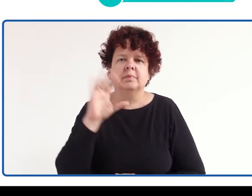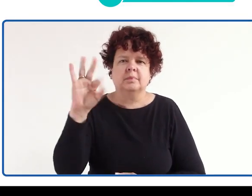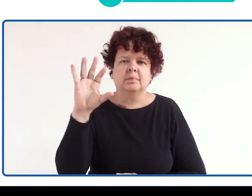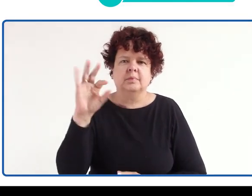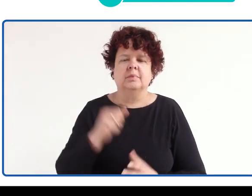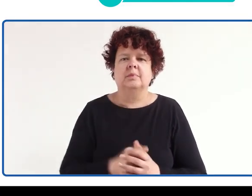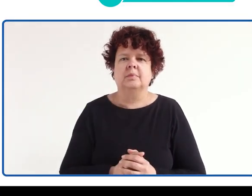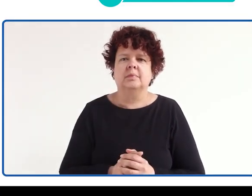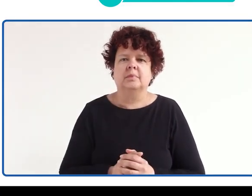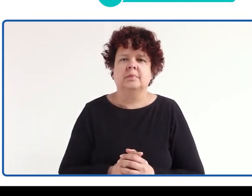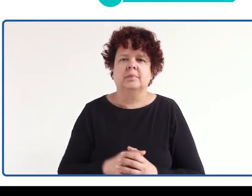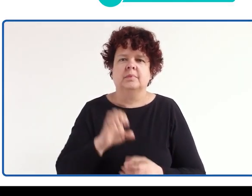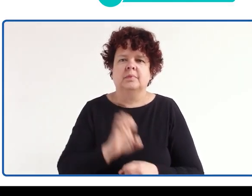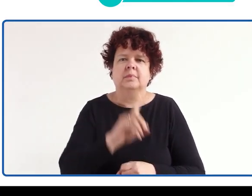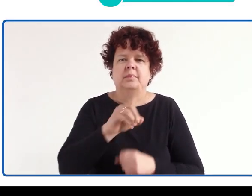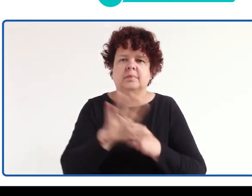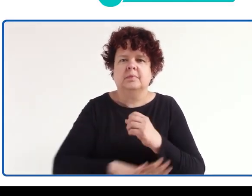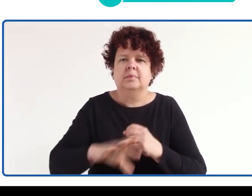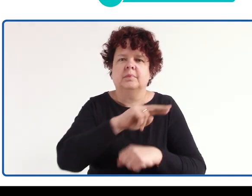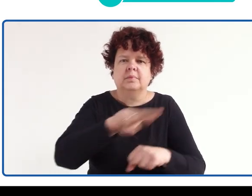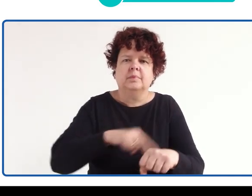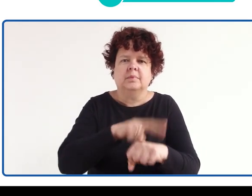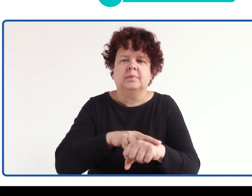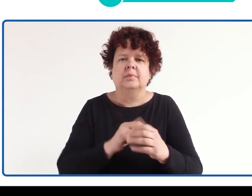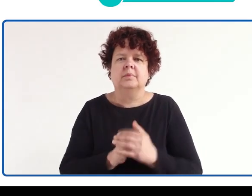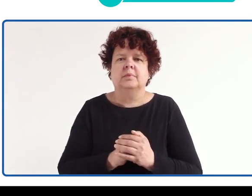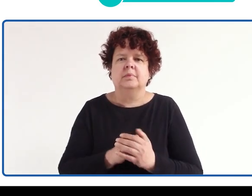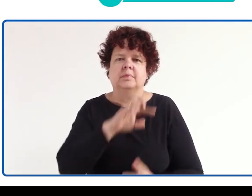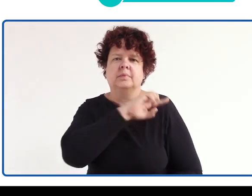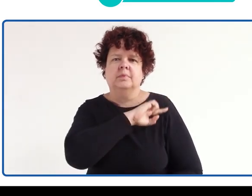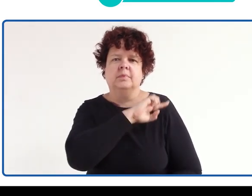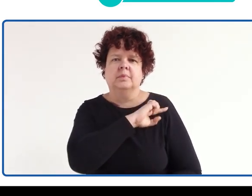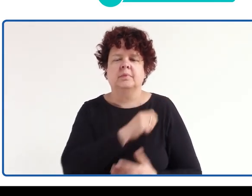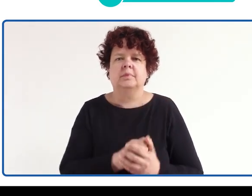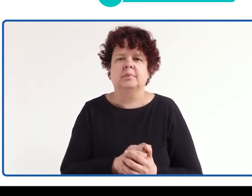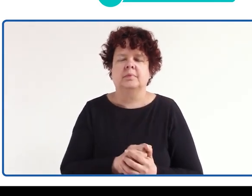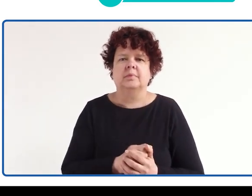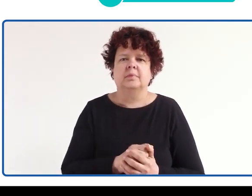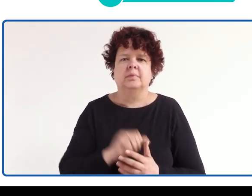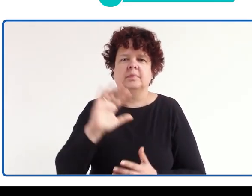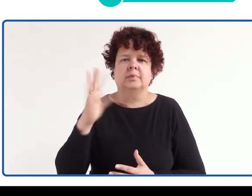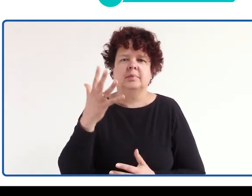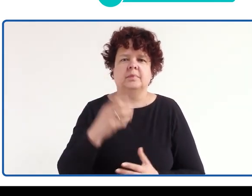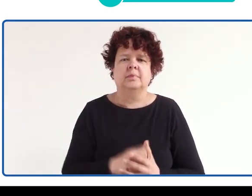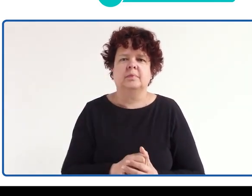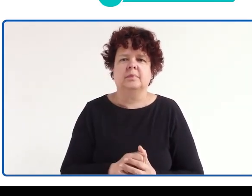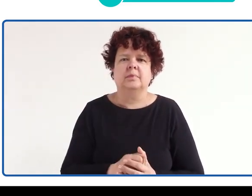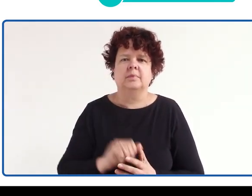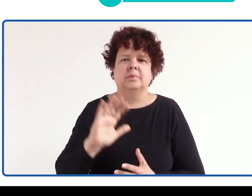Experiencia 9. Educación básica regular. Primaria. Ciclo